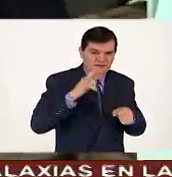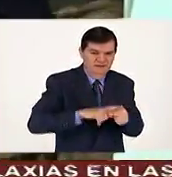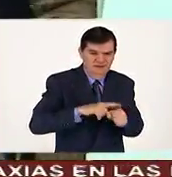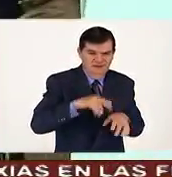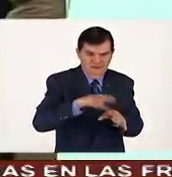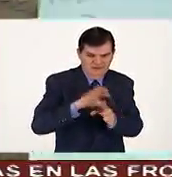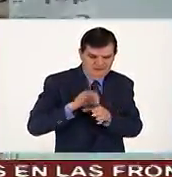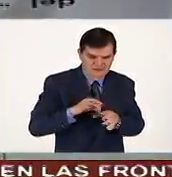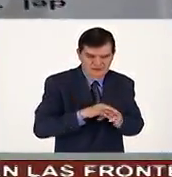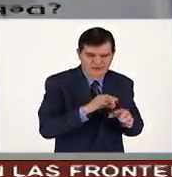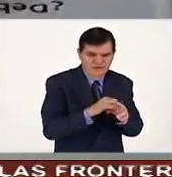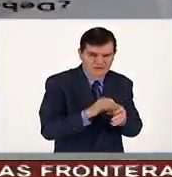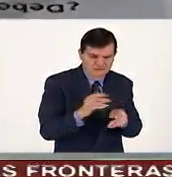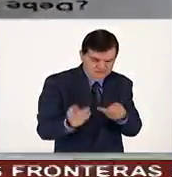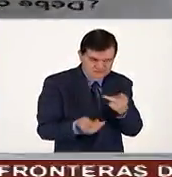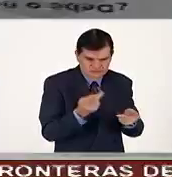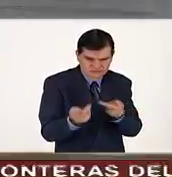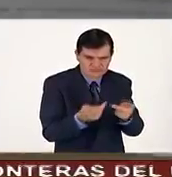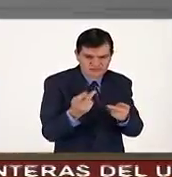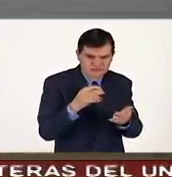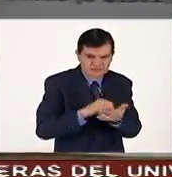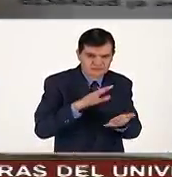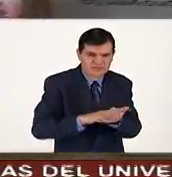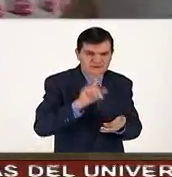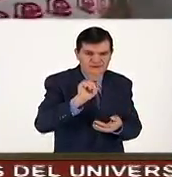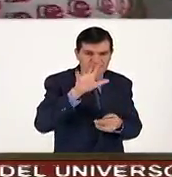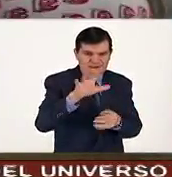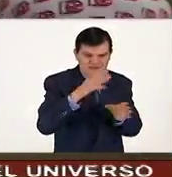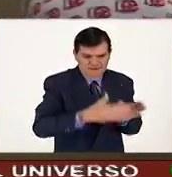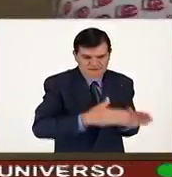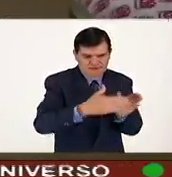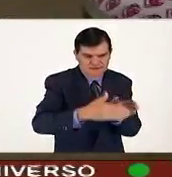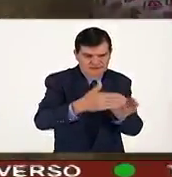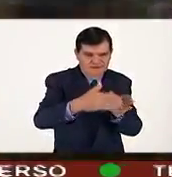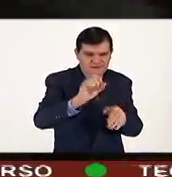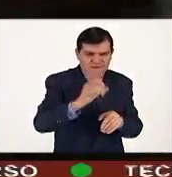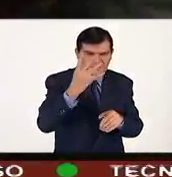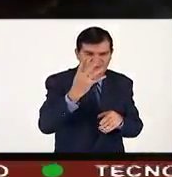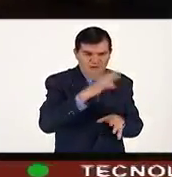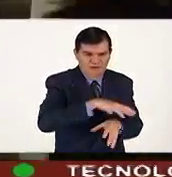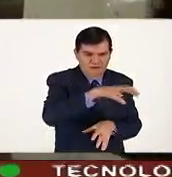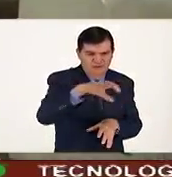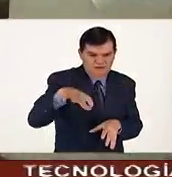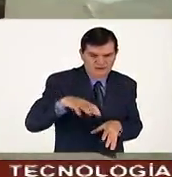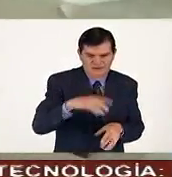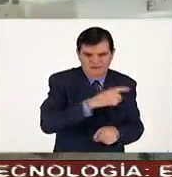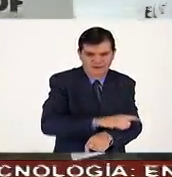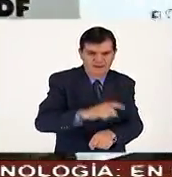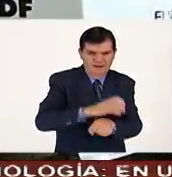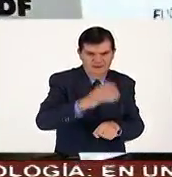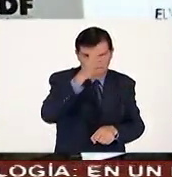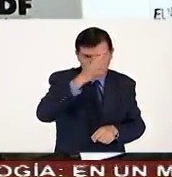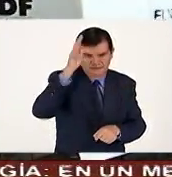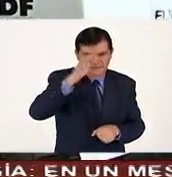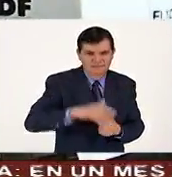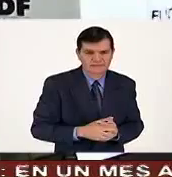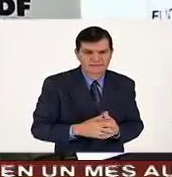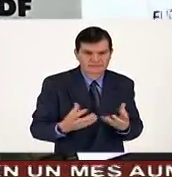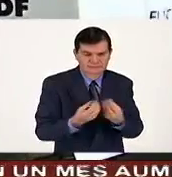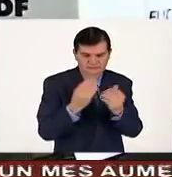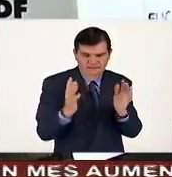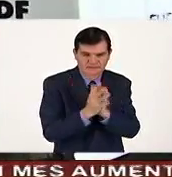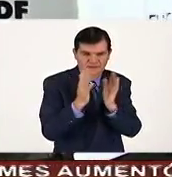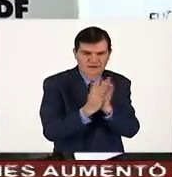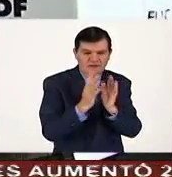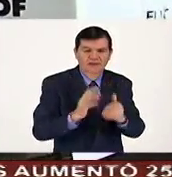Instituto Electoral del Distrito Federal instaló 75 casillas en las 64 colonias de la delegación Cuauhtémoc. Todos debemos de participar,